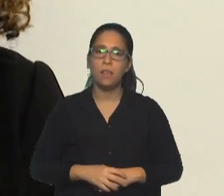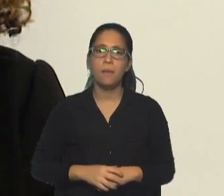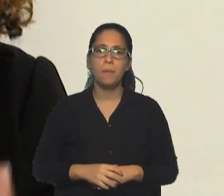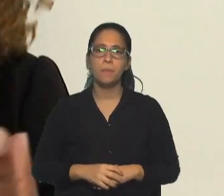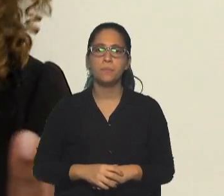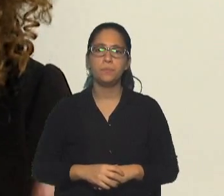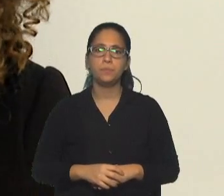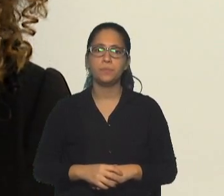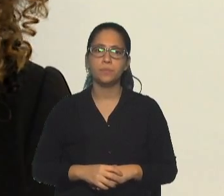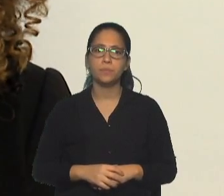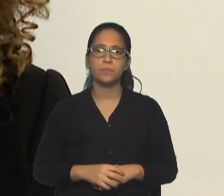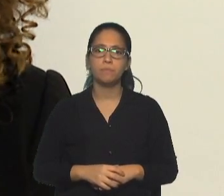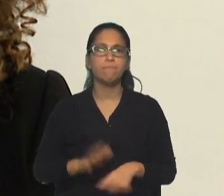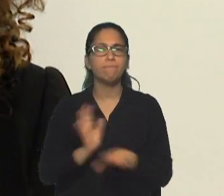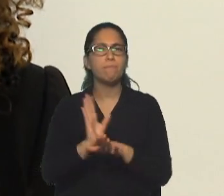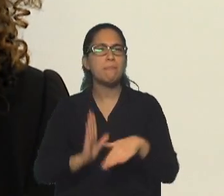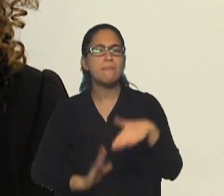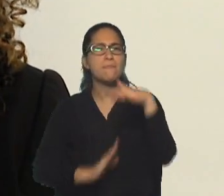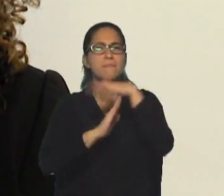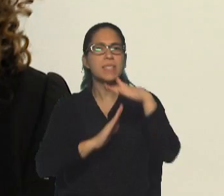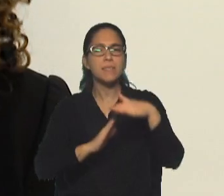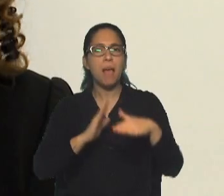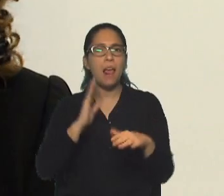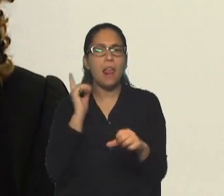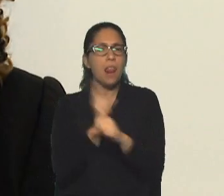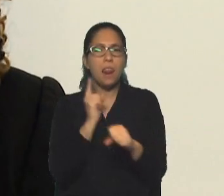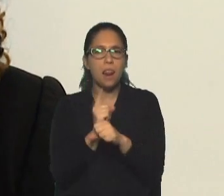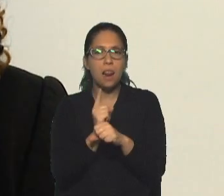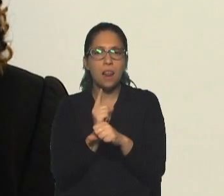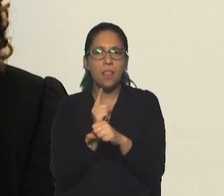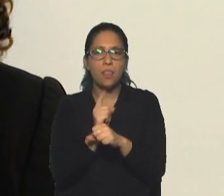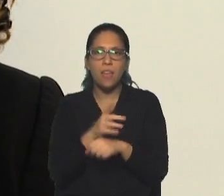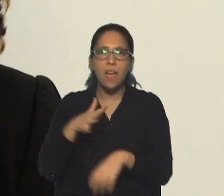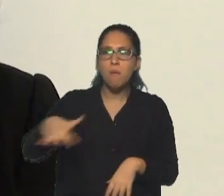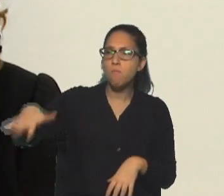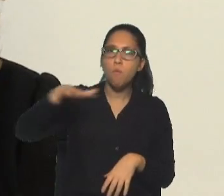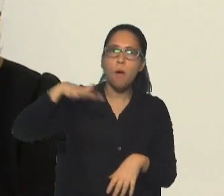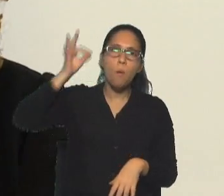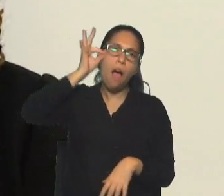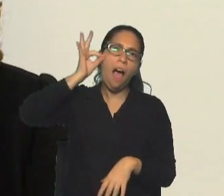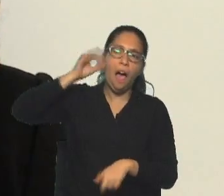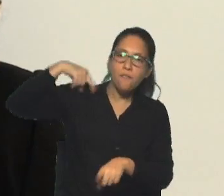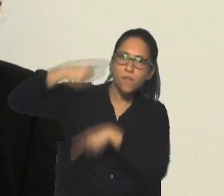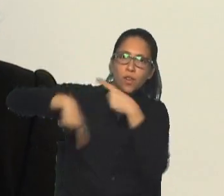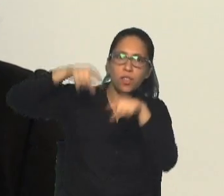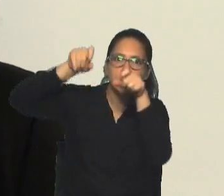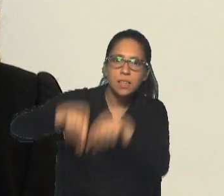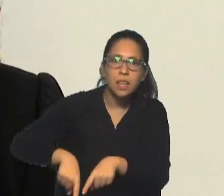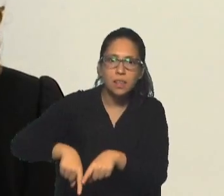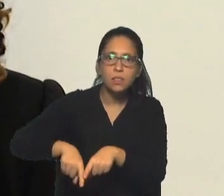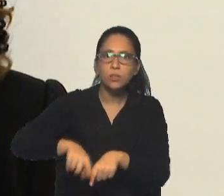de los principales Pilares de El decenio de los pueblos afrodescendientes los tres Pilares son